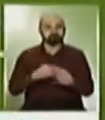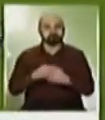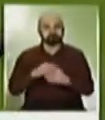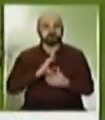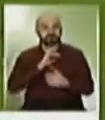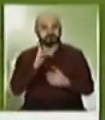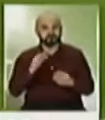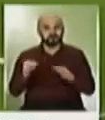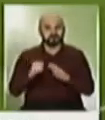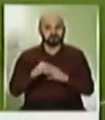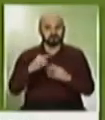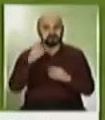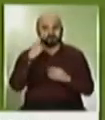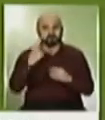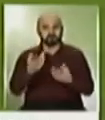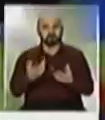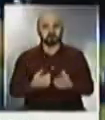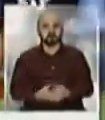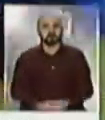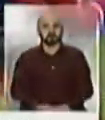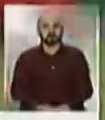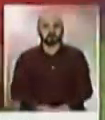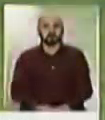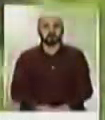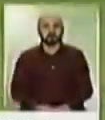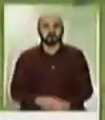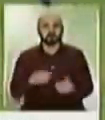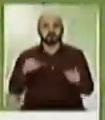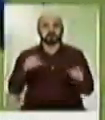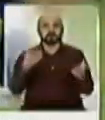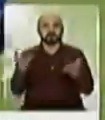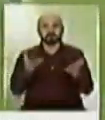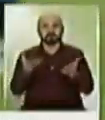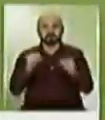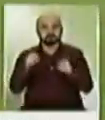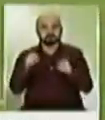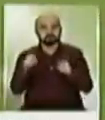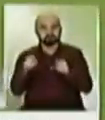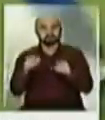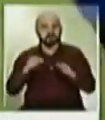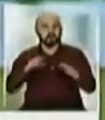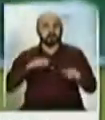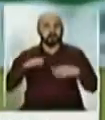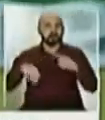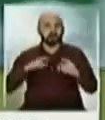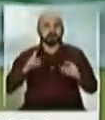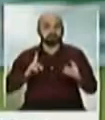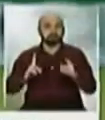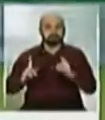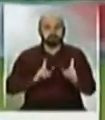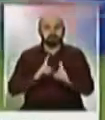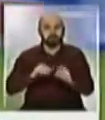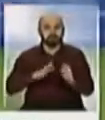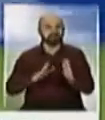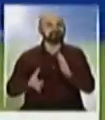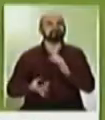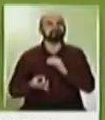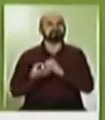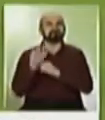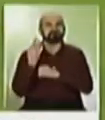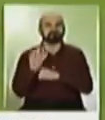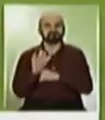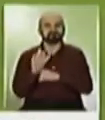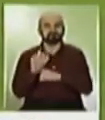Mostró sacrificio. ¡Muy bien, Alexis! Nivel superlativo hasta que llegó esa jugada fatal. Una que lo